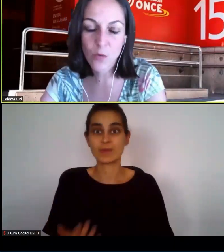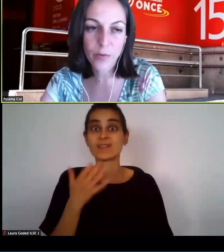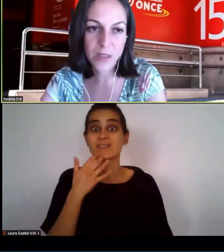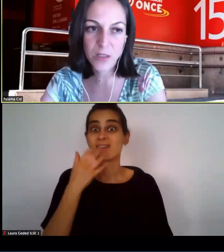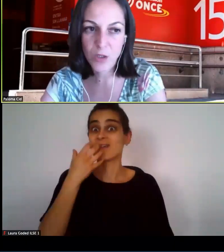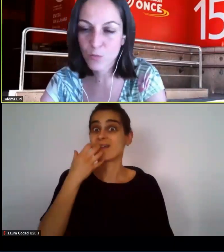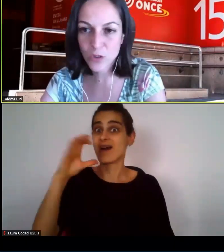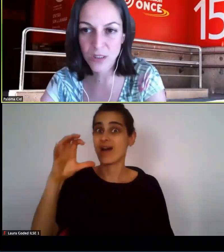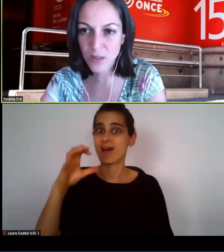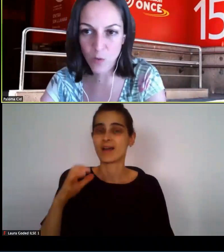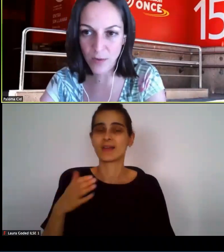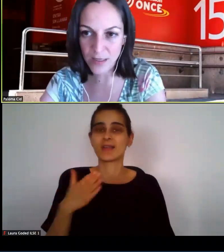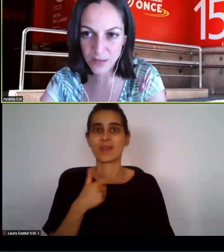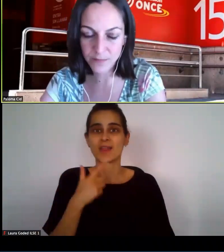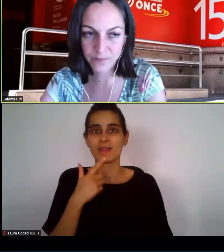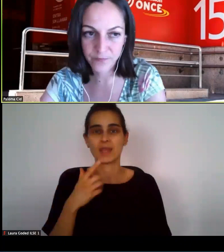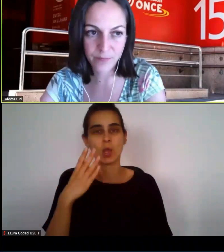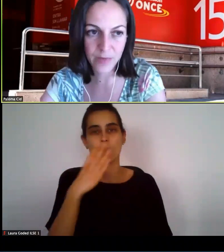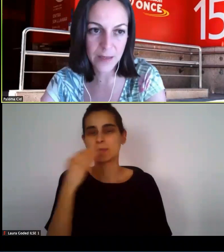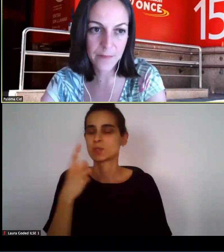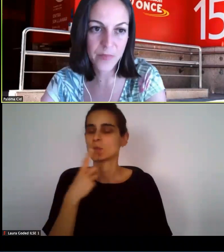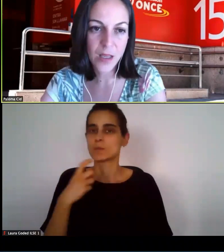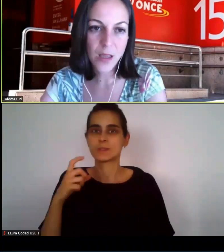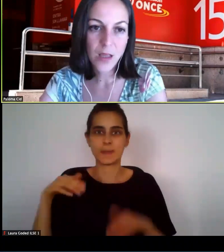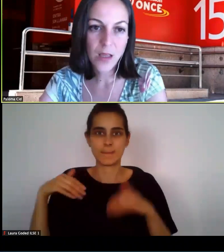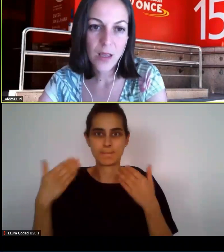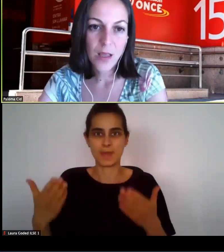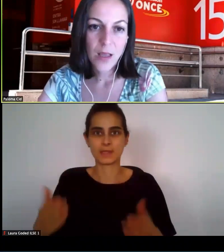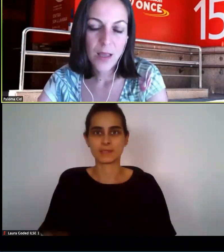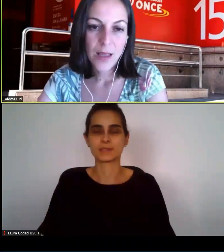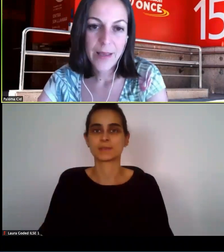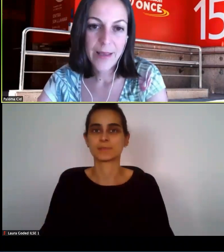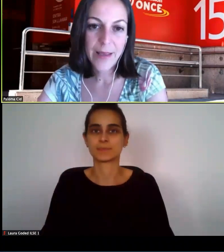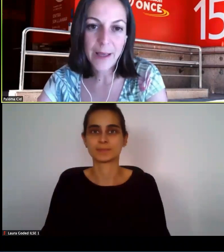la comprensión muchísimo más, ¿vale?